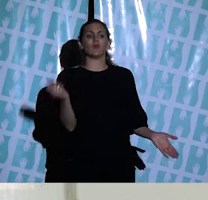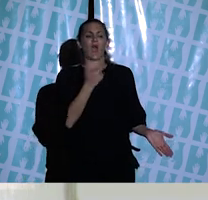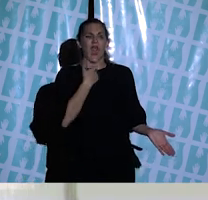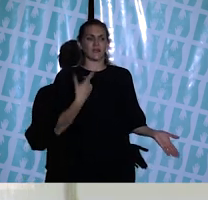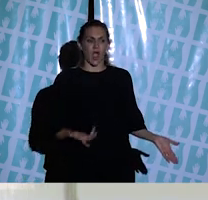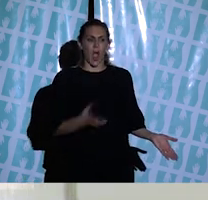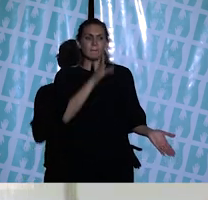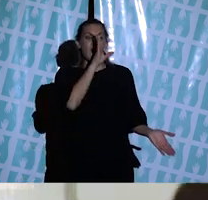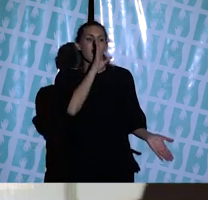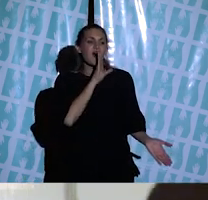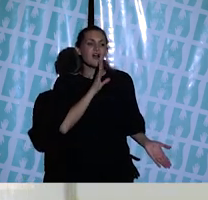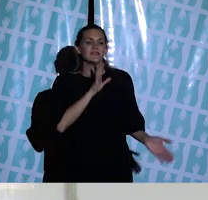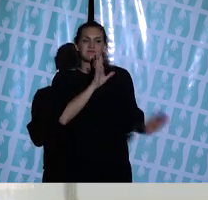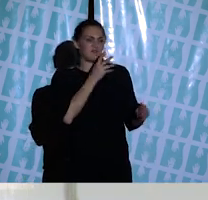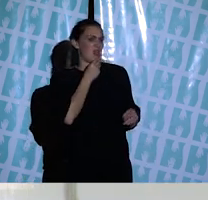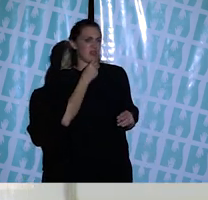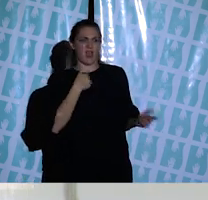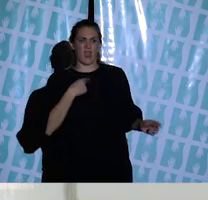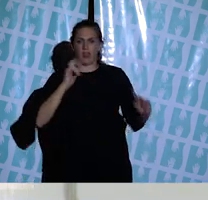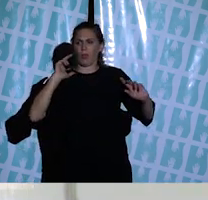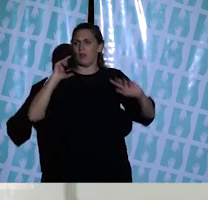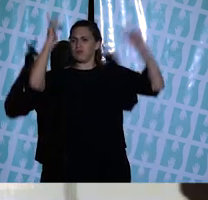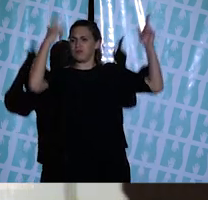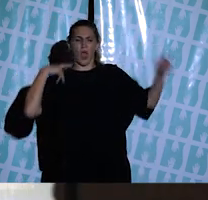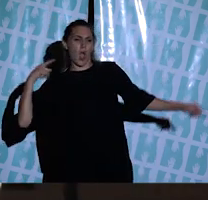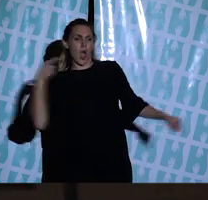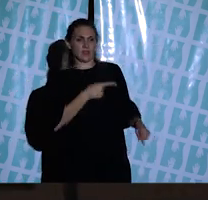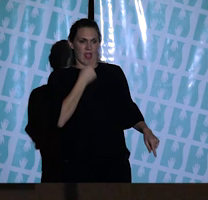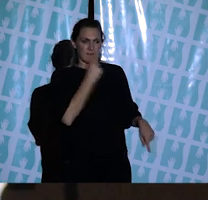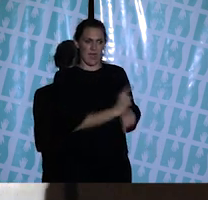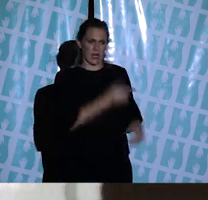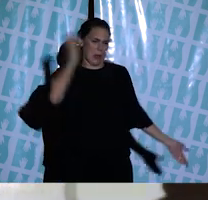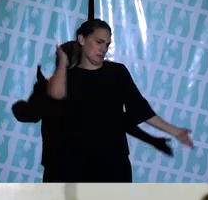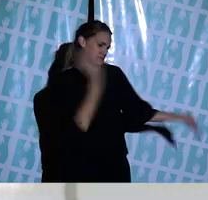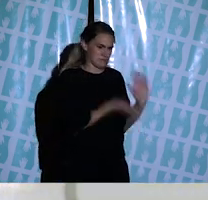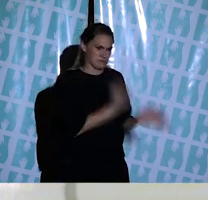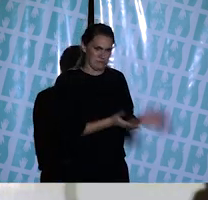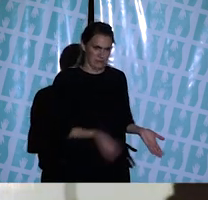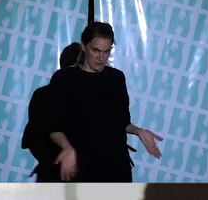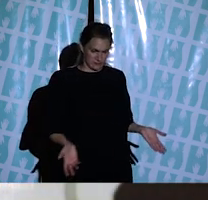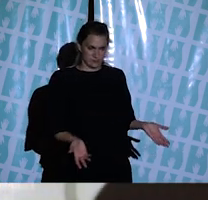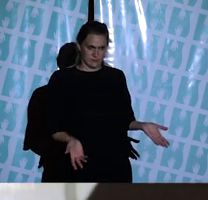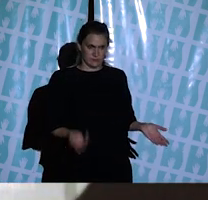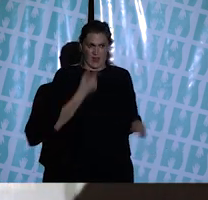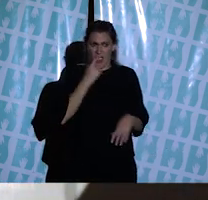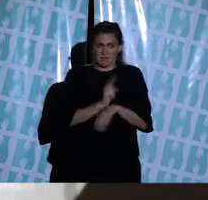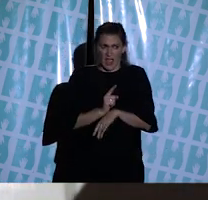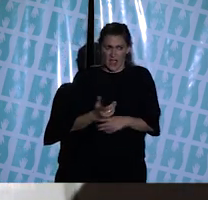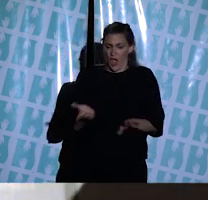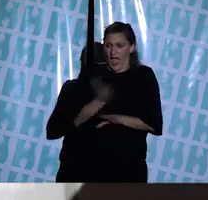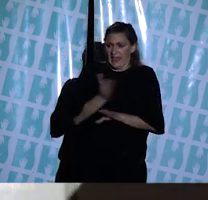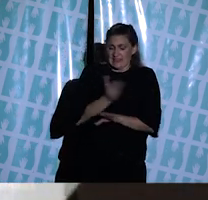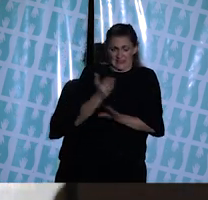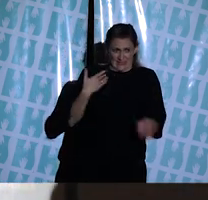tiene paciencia y aprendió a descargar su ira contra el perro. Y bueno, el perro, antes de que llegue el